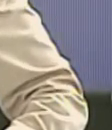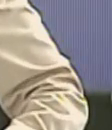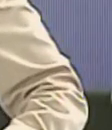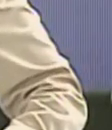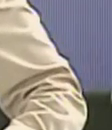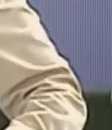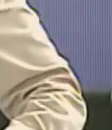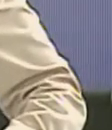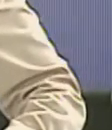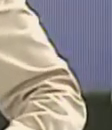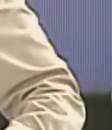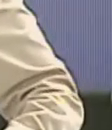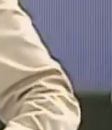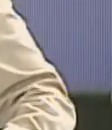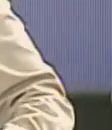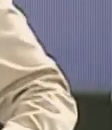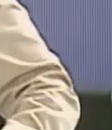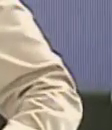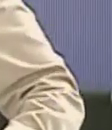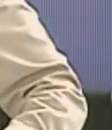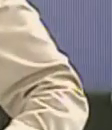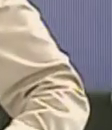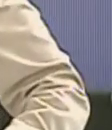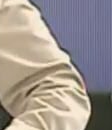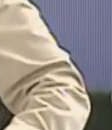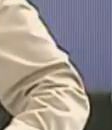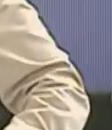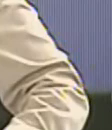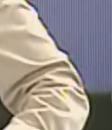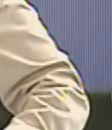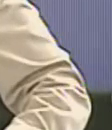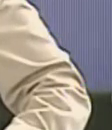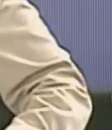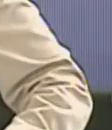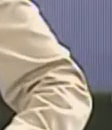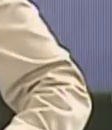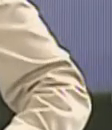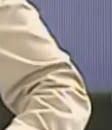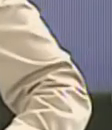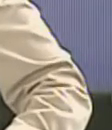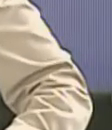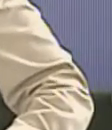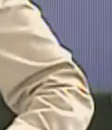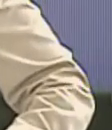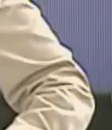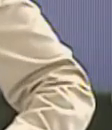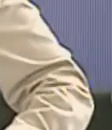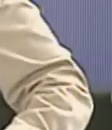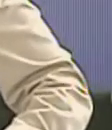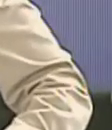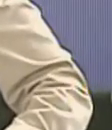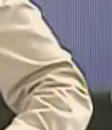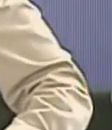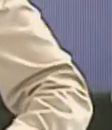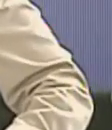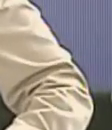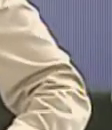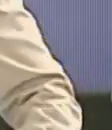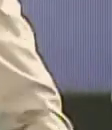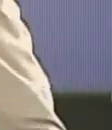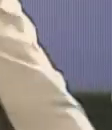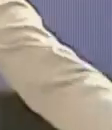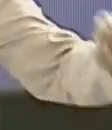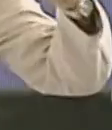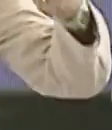54% de los votos del domingo 15 de octubre fue un mensaje gigantesco a Donald Trump, a la derecha